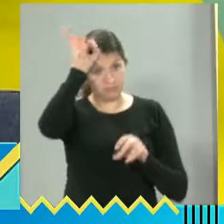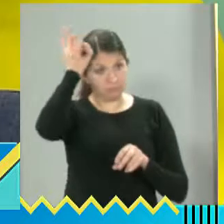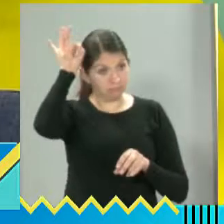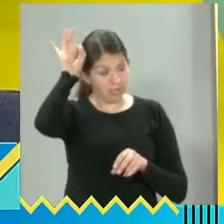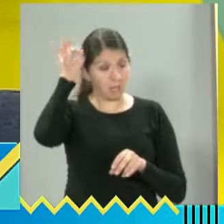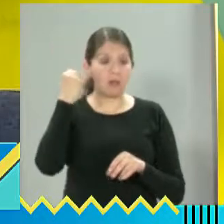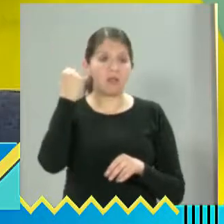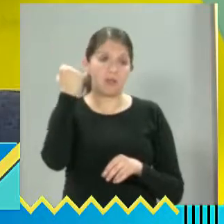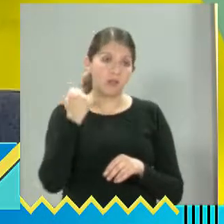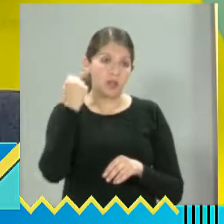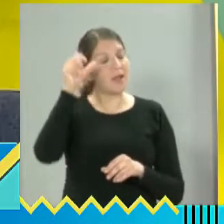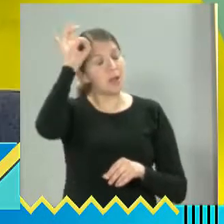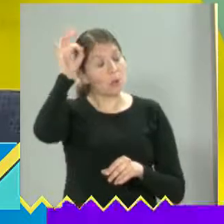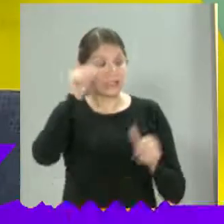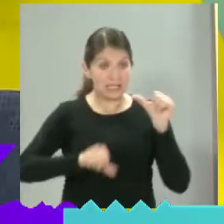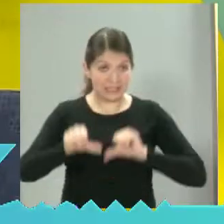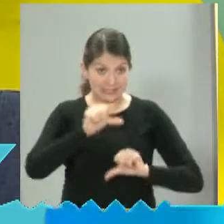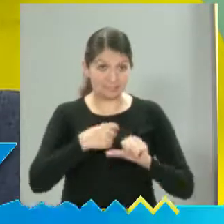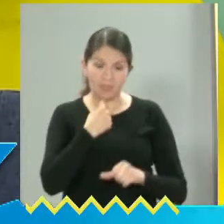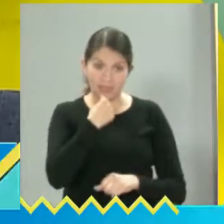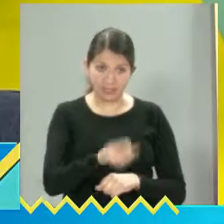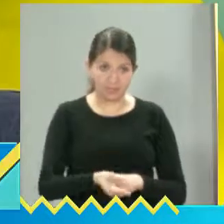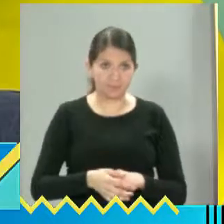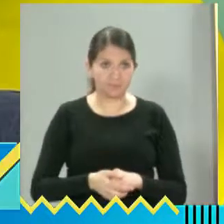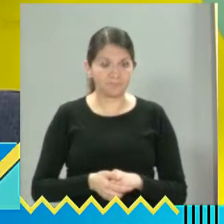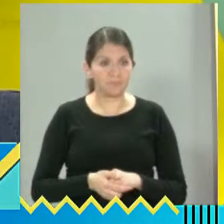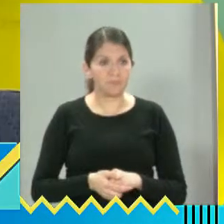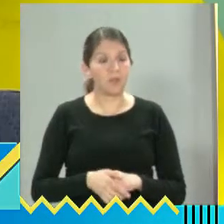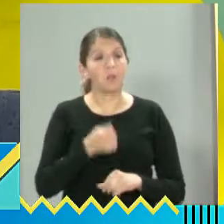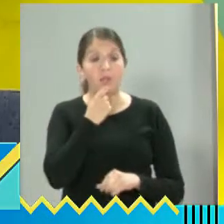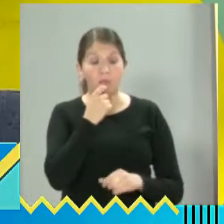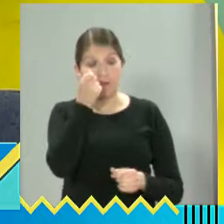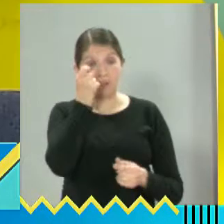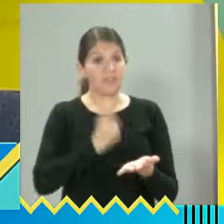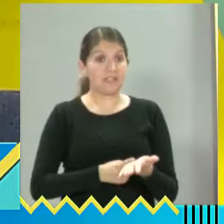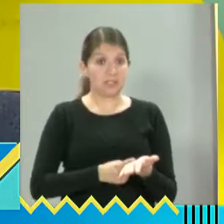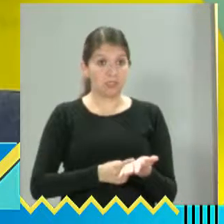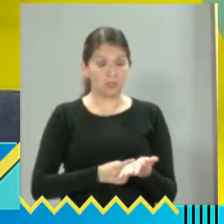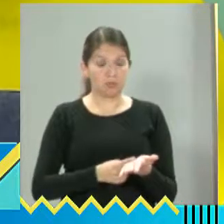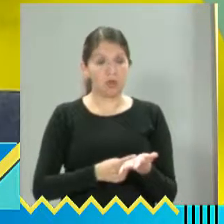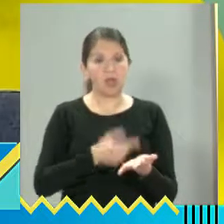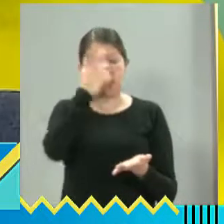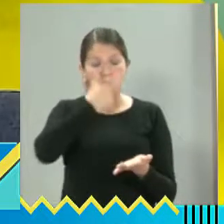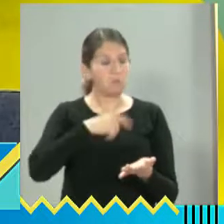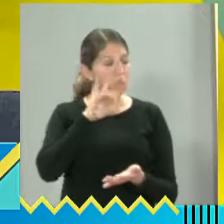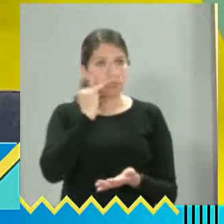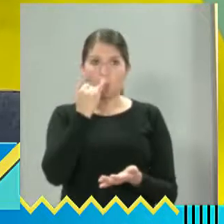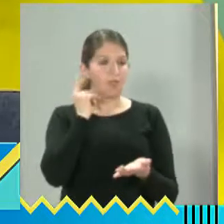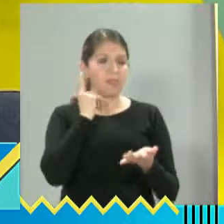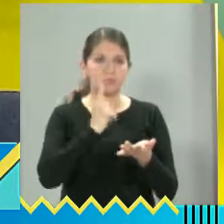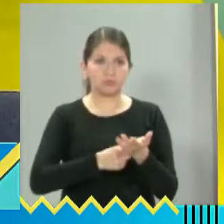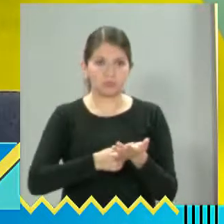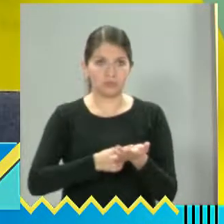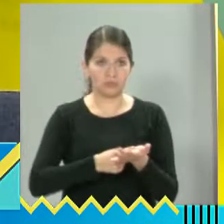somático. Dice que todas las personas, como la mayoría de las decisiones se toman a nivel subconsciente, nosotros no nos damos cuenta y